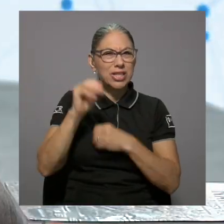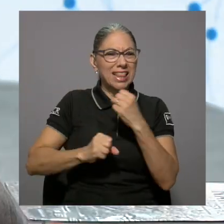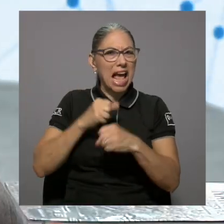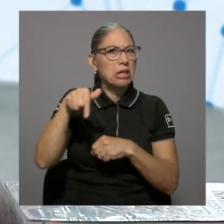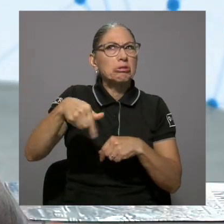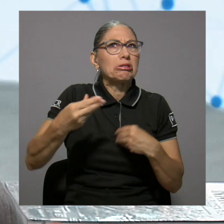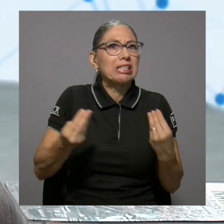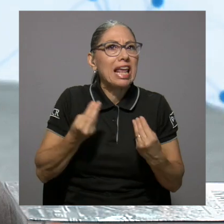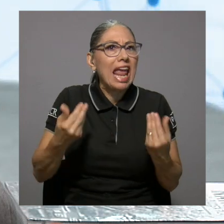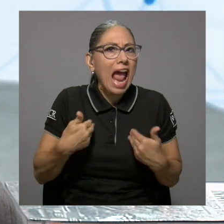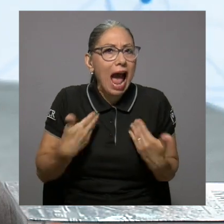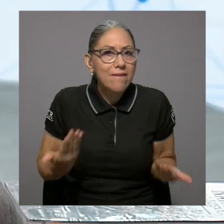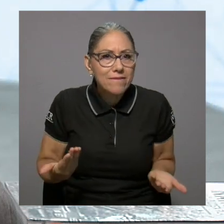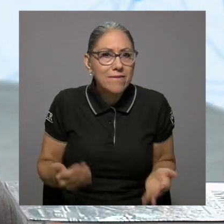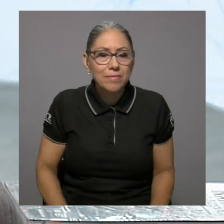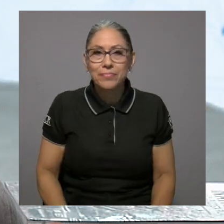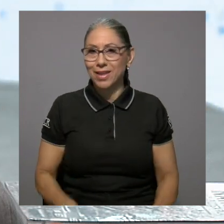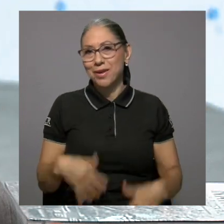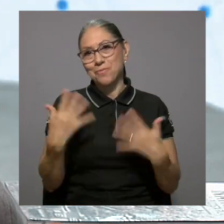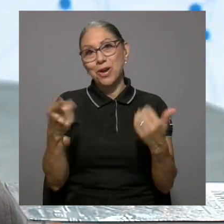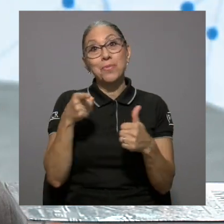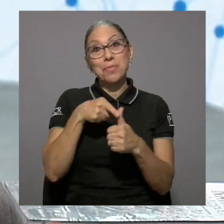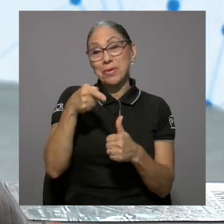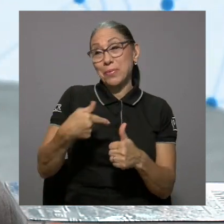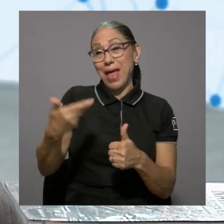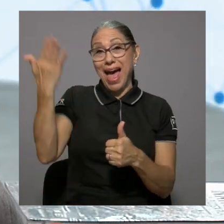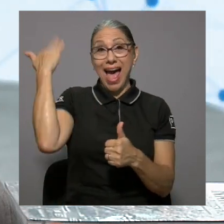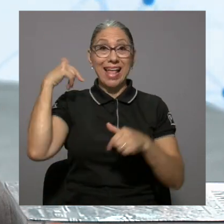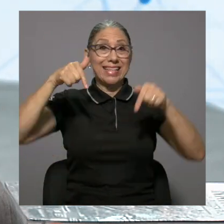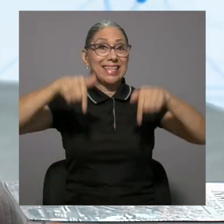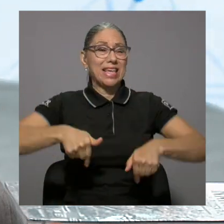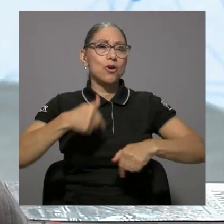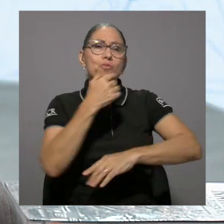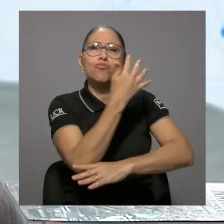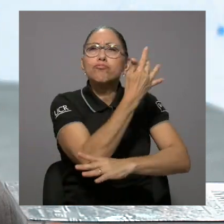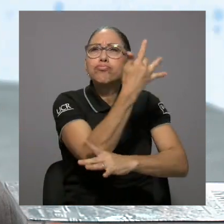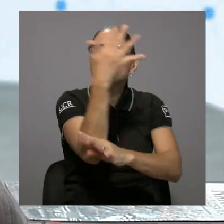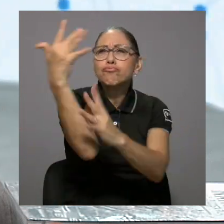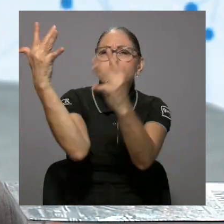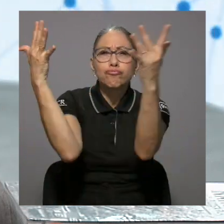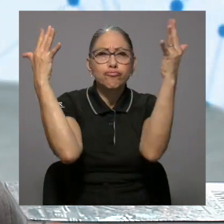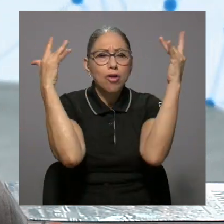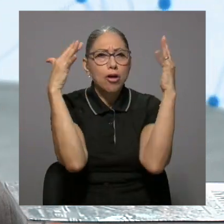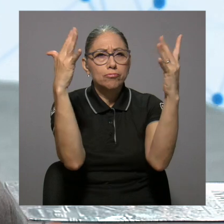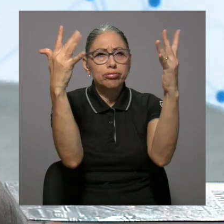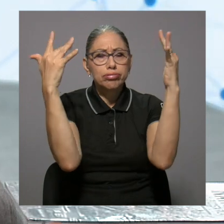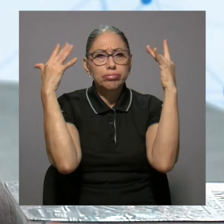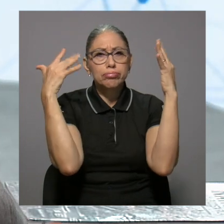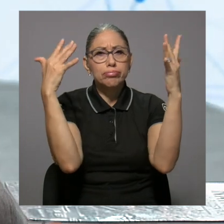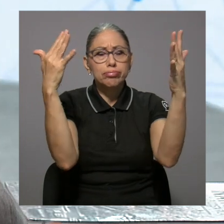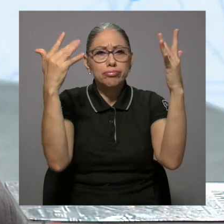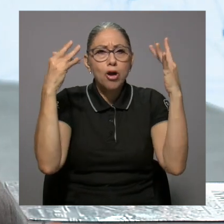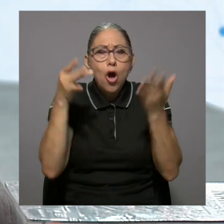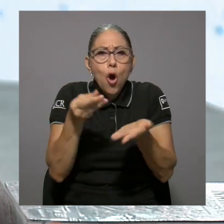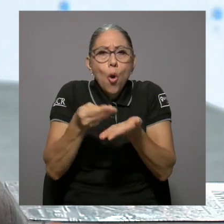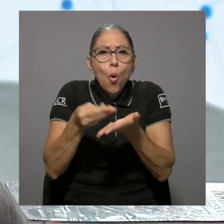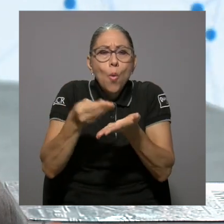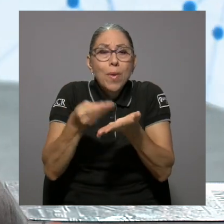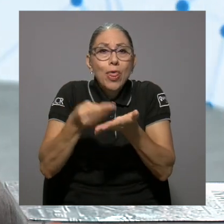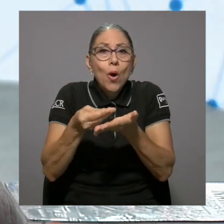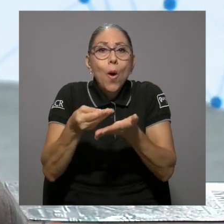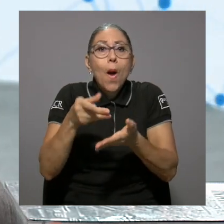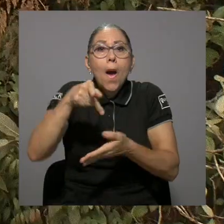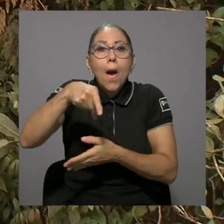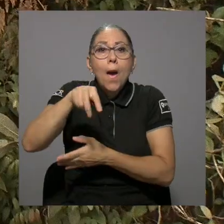bueno, primero era un bosque, ¿verdad? Un bosque húmedo premontano, en